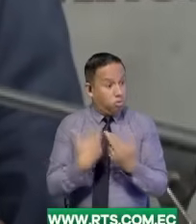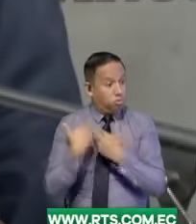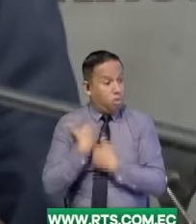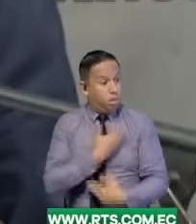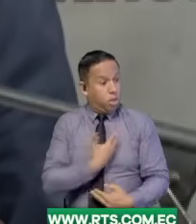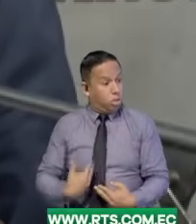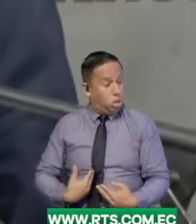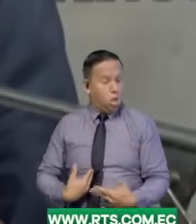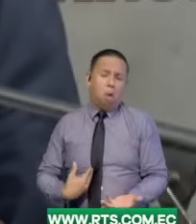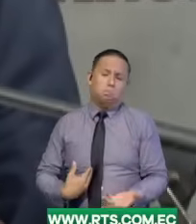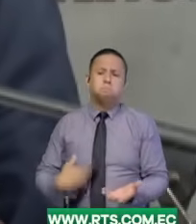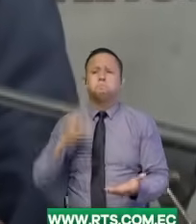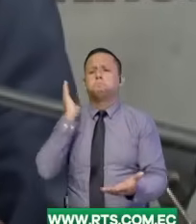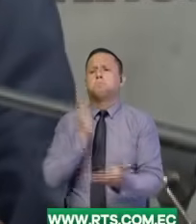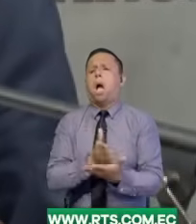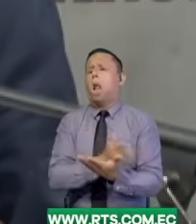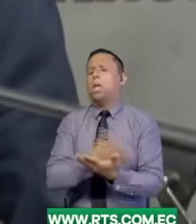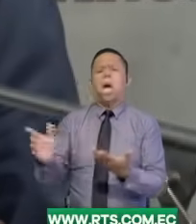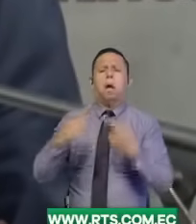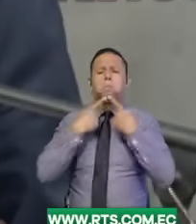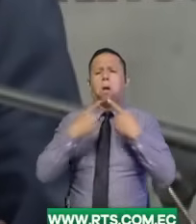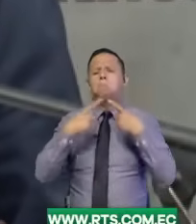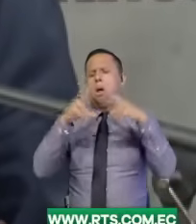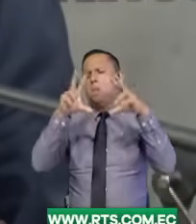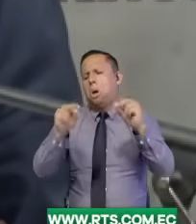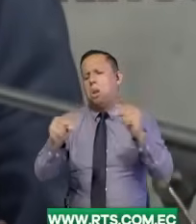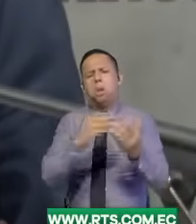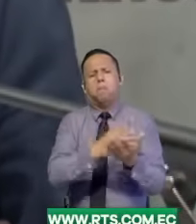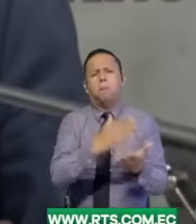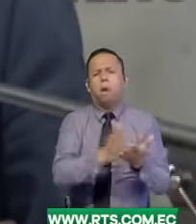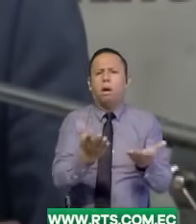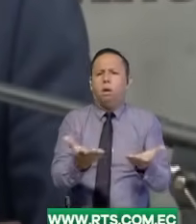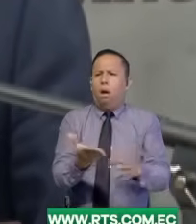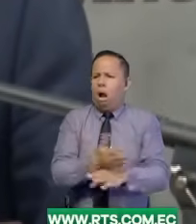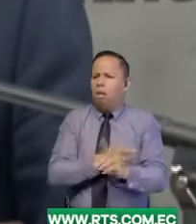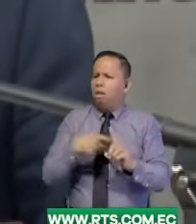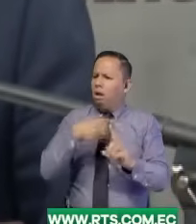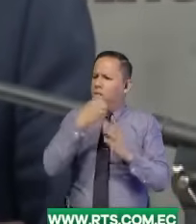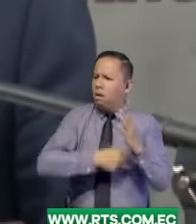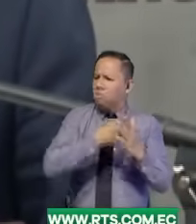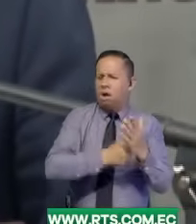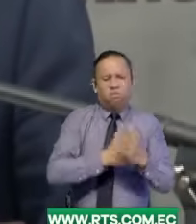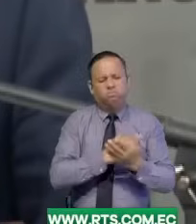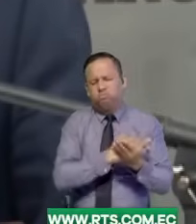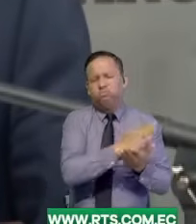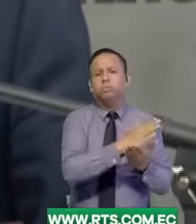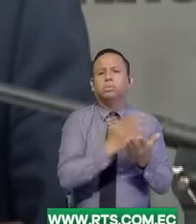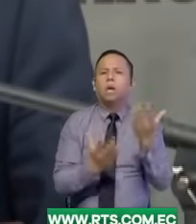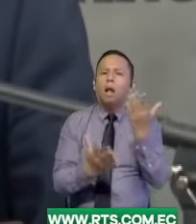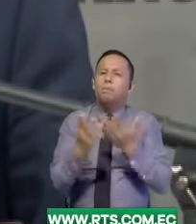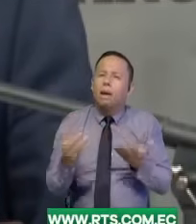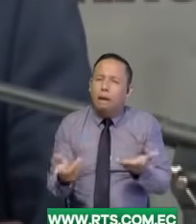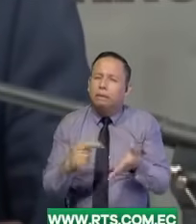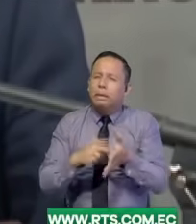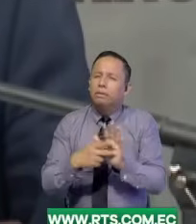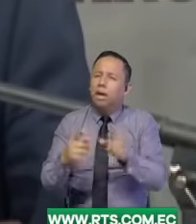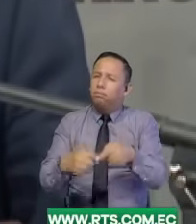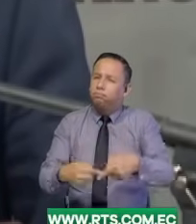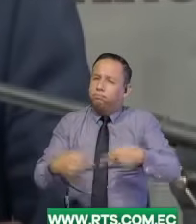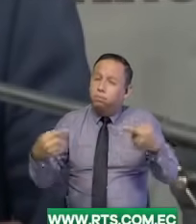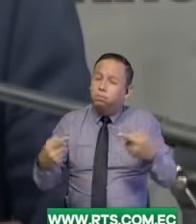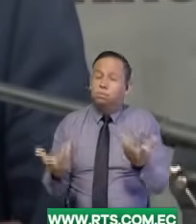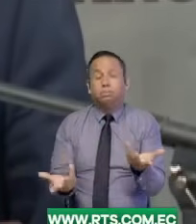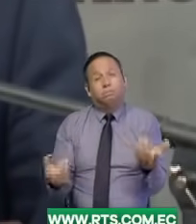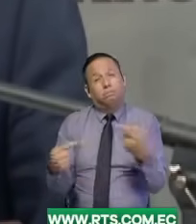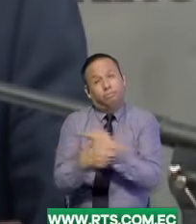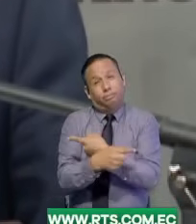que el gobierno ha tenido, especialmente en la lucha contra la impunidad y la inseguridad. Así que caminos legales entiendo que existen